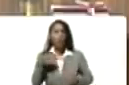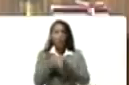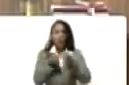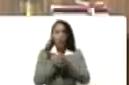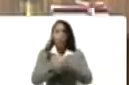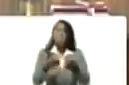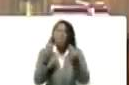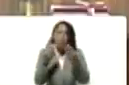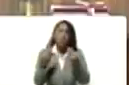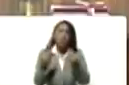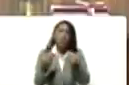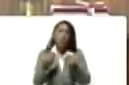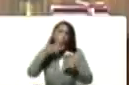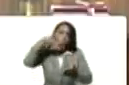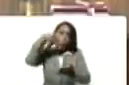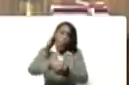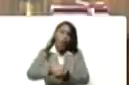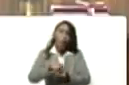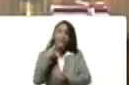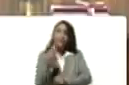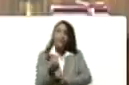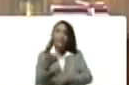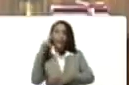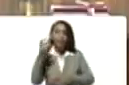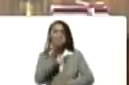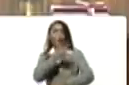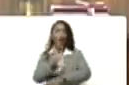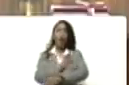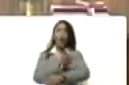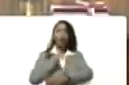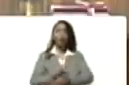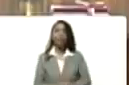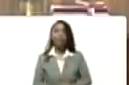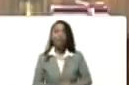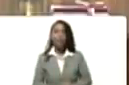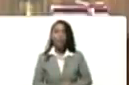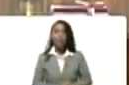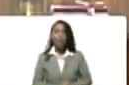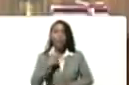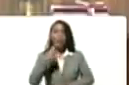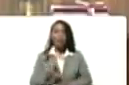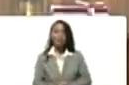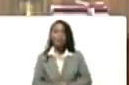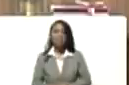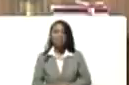mucho que nombrar que decir que cantar que mostrar